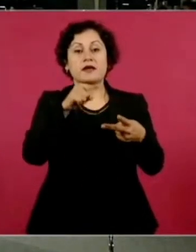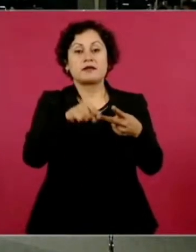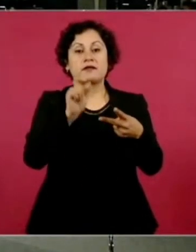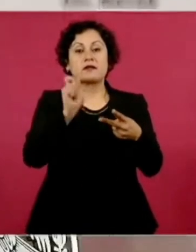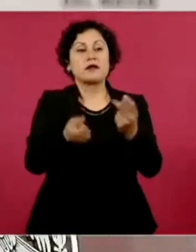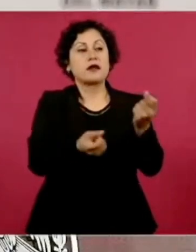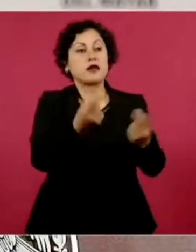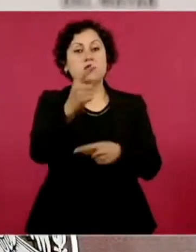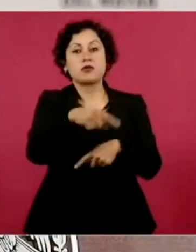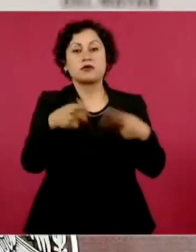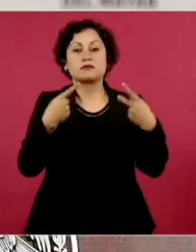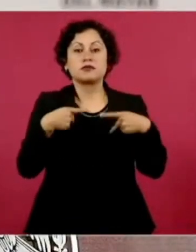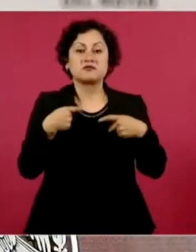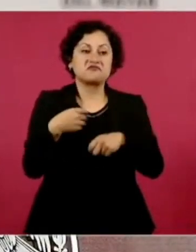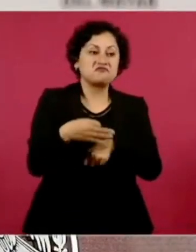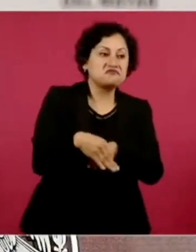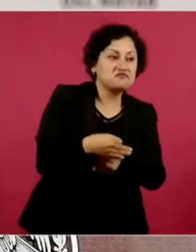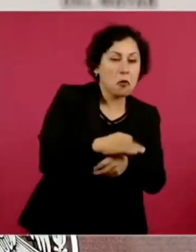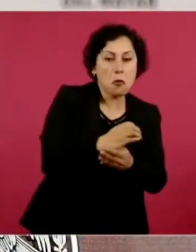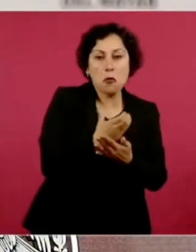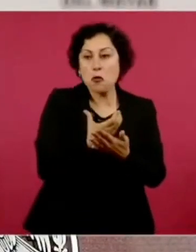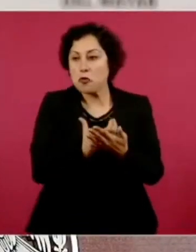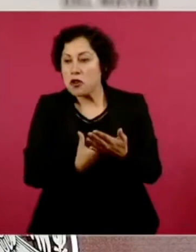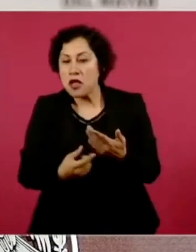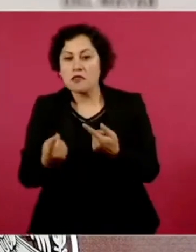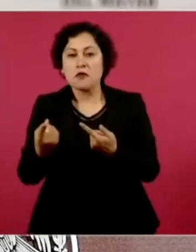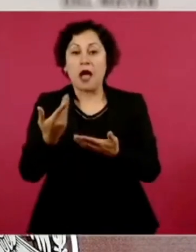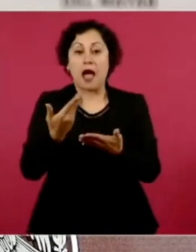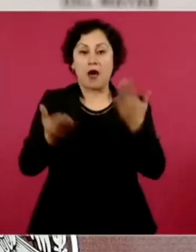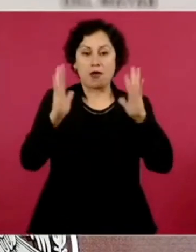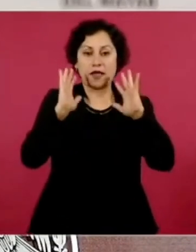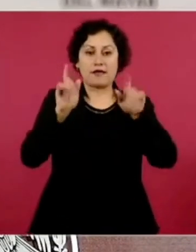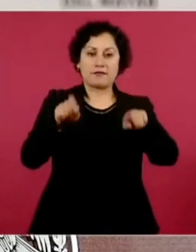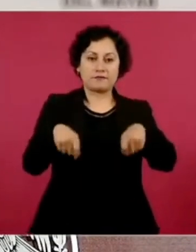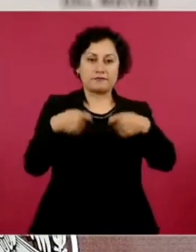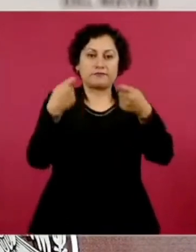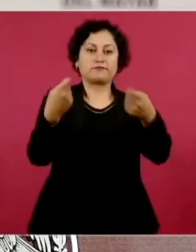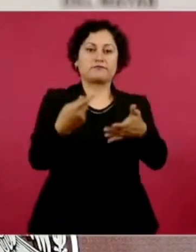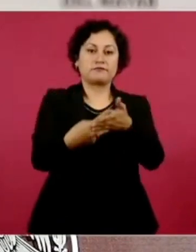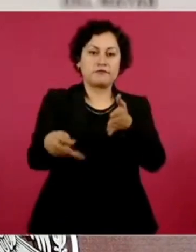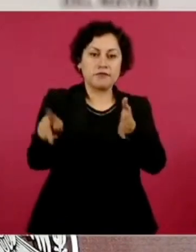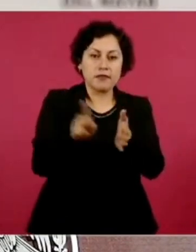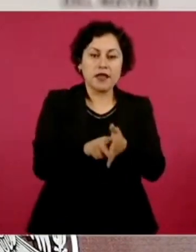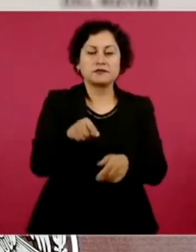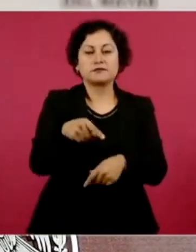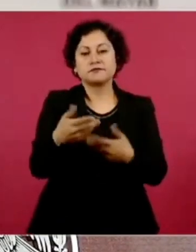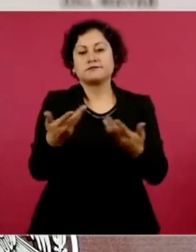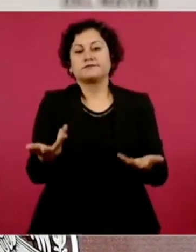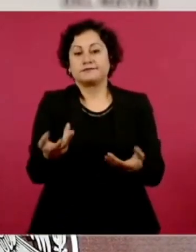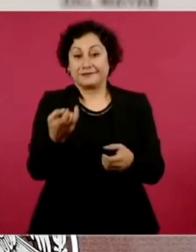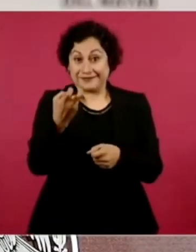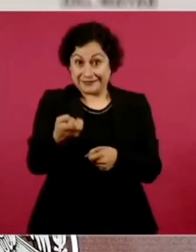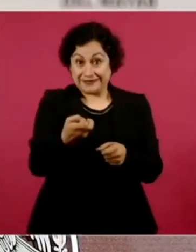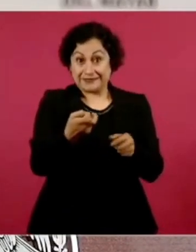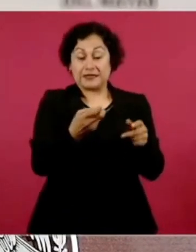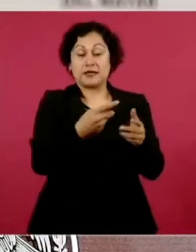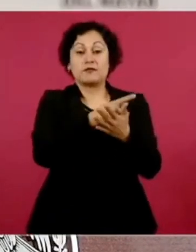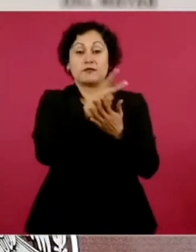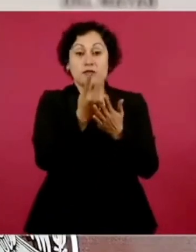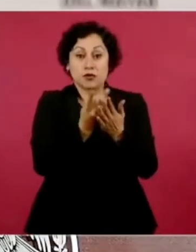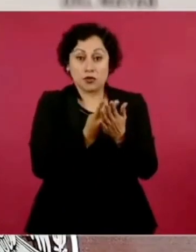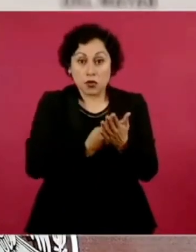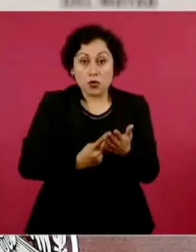precarios, eventuales y que están siendo basificados, y este programa nacional